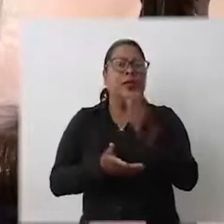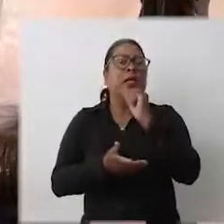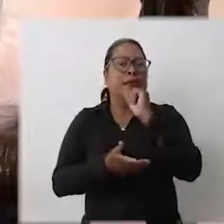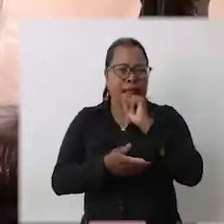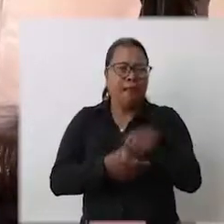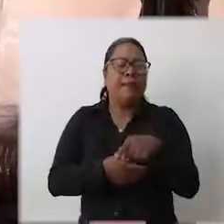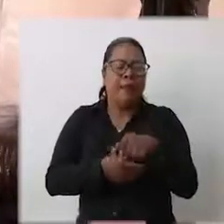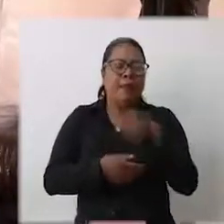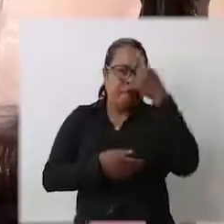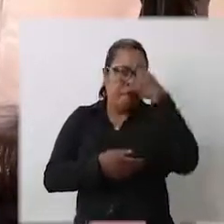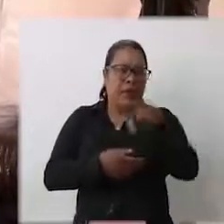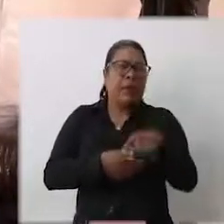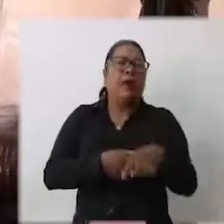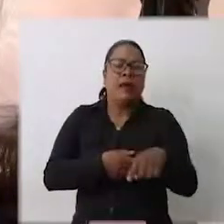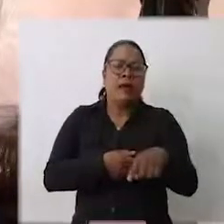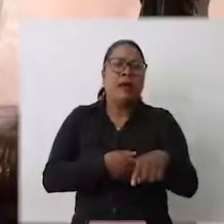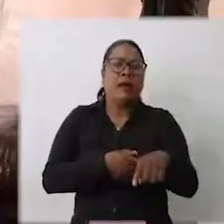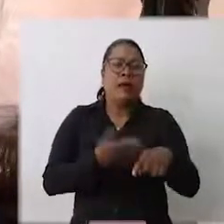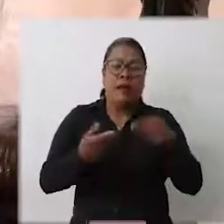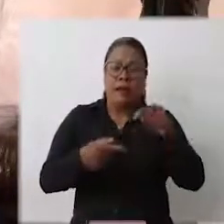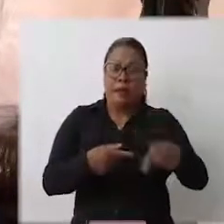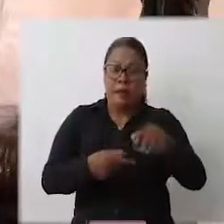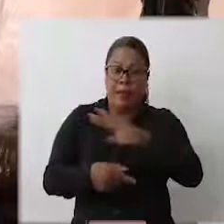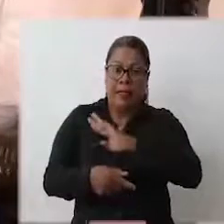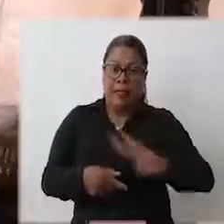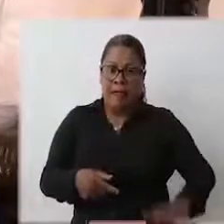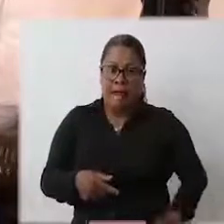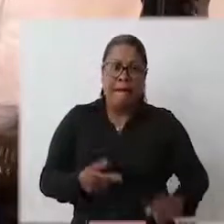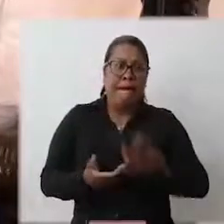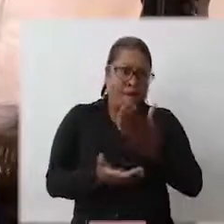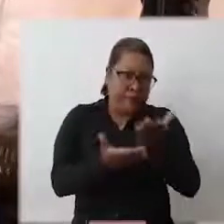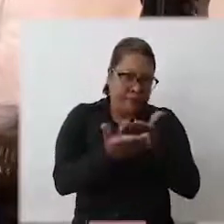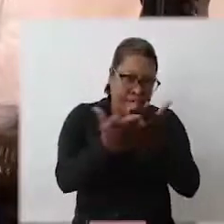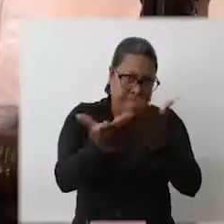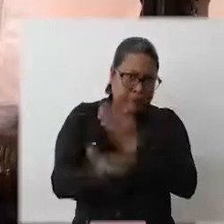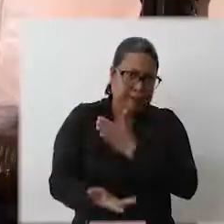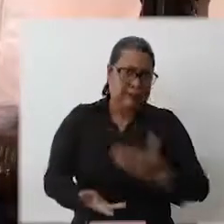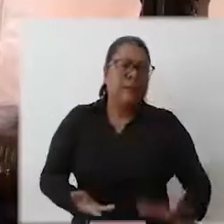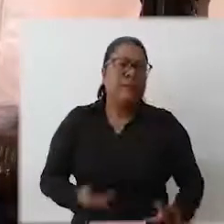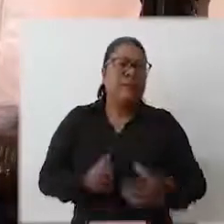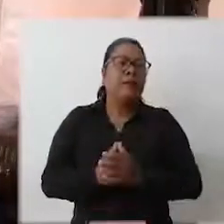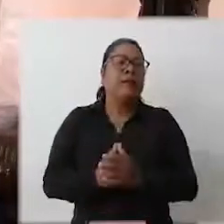protección civil y la moción de firmar este mismo convenio,